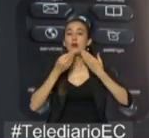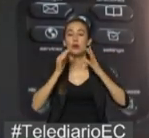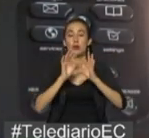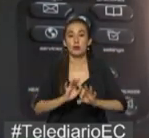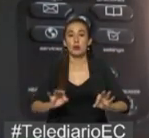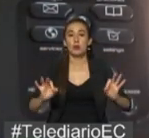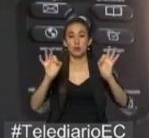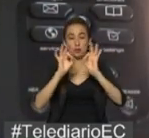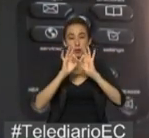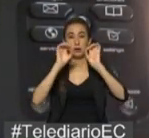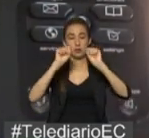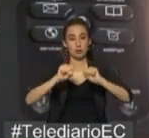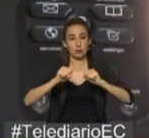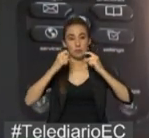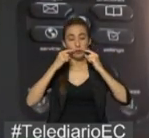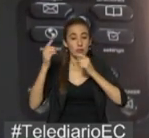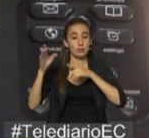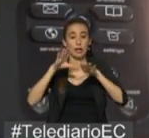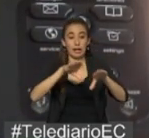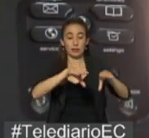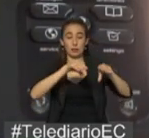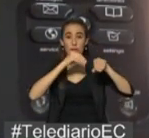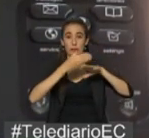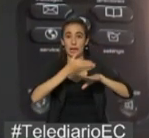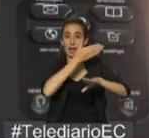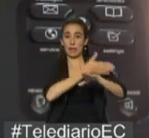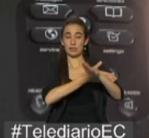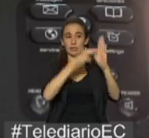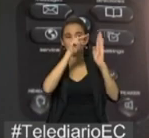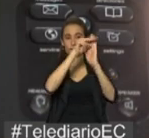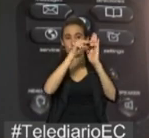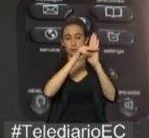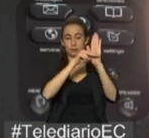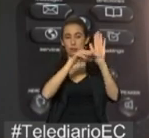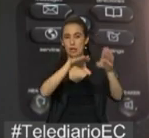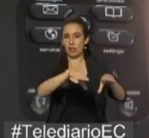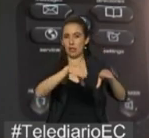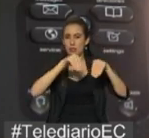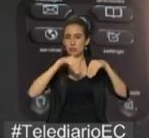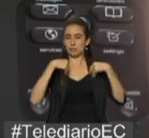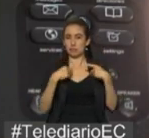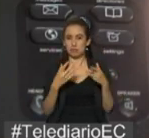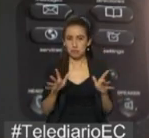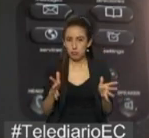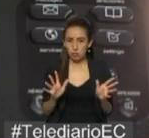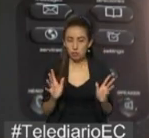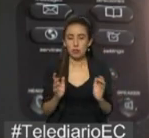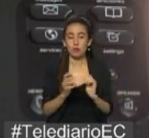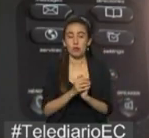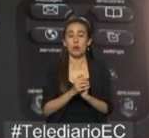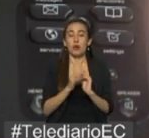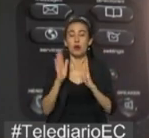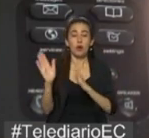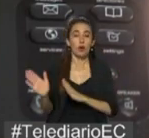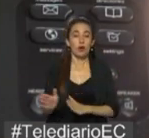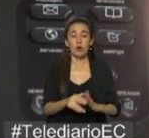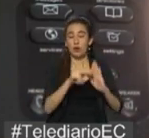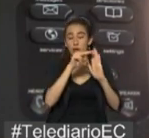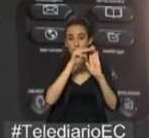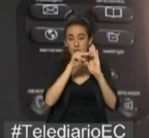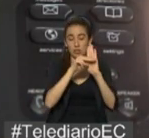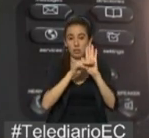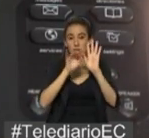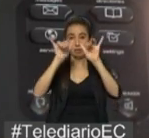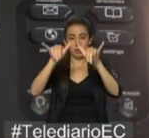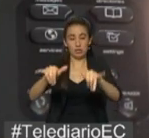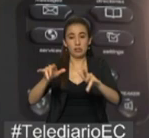Si es que no tomáramos todas estas precauciones, si esas personas no se sometieran a los protocolos de rigor y a la cuarentena que